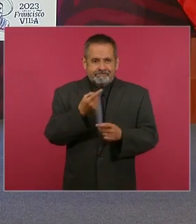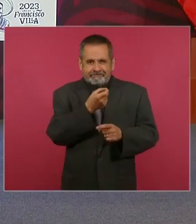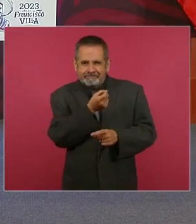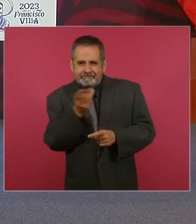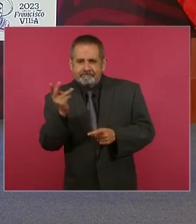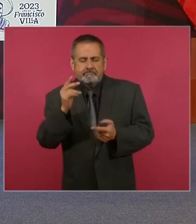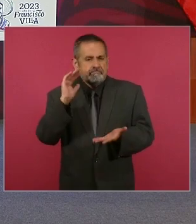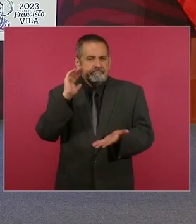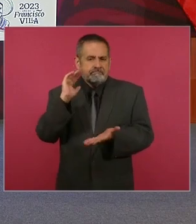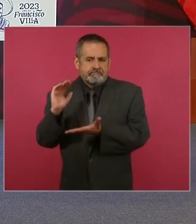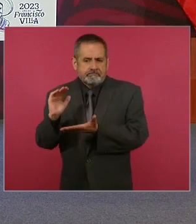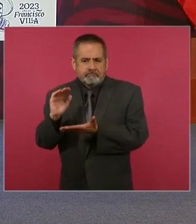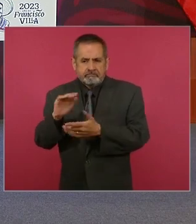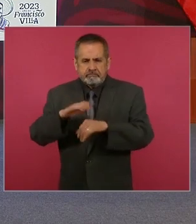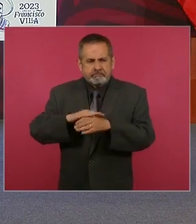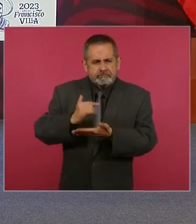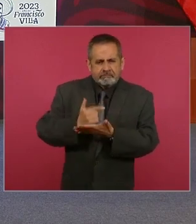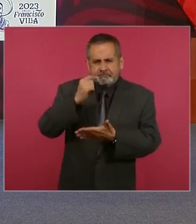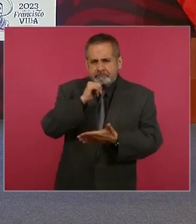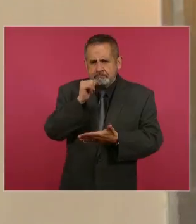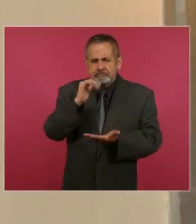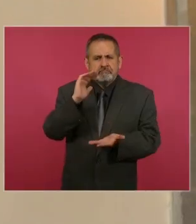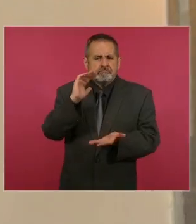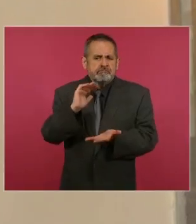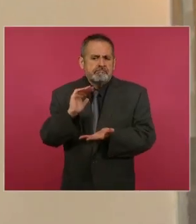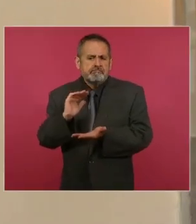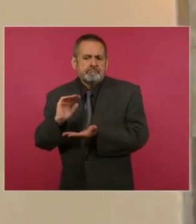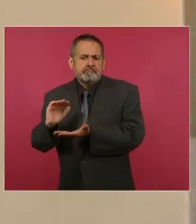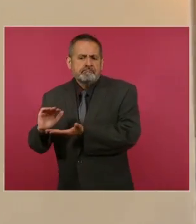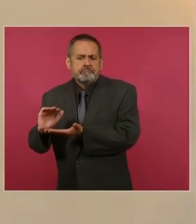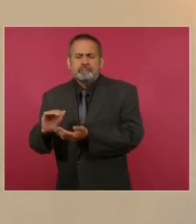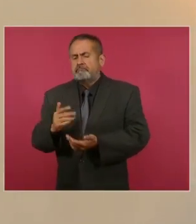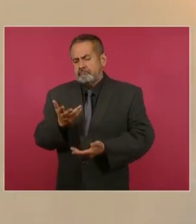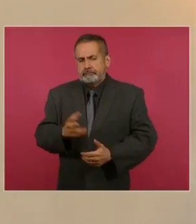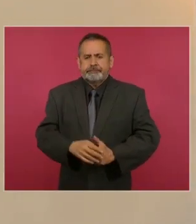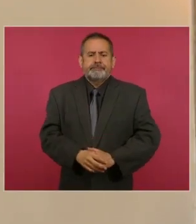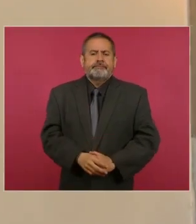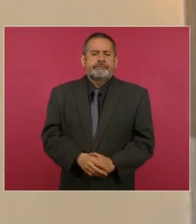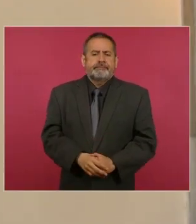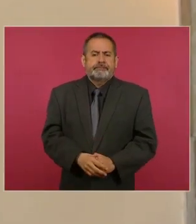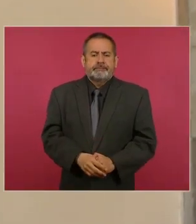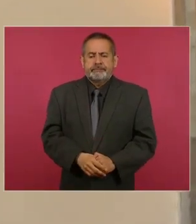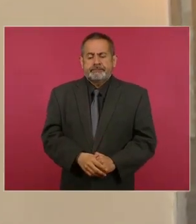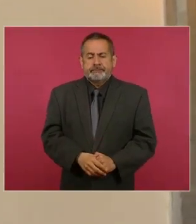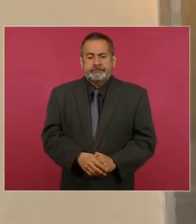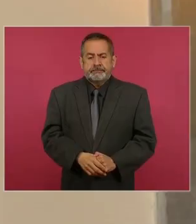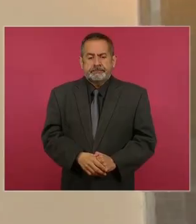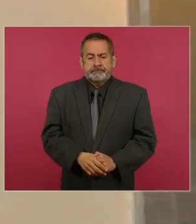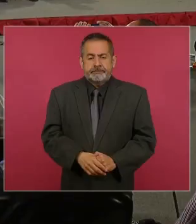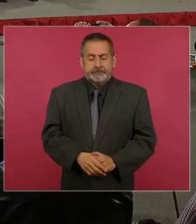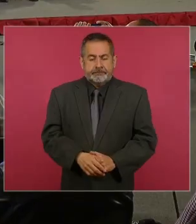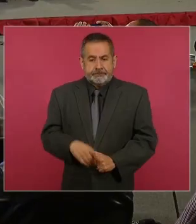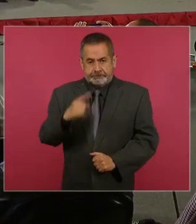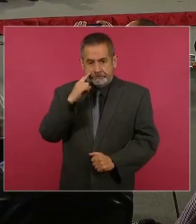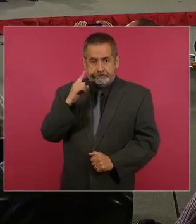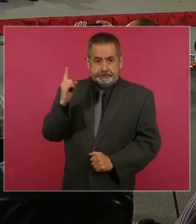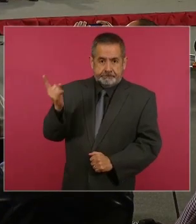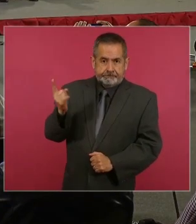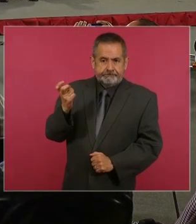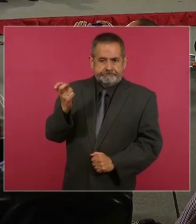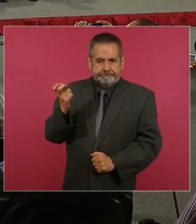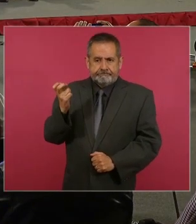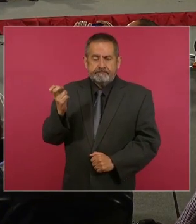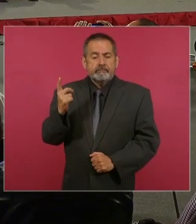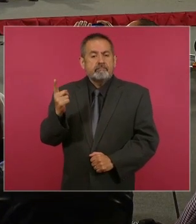mayoría, son delitos no graves y hay una reducción importante. Lo que sigue, por favor. Bueno, aquí este es